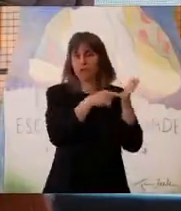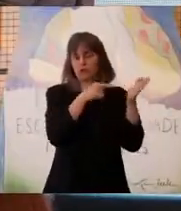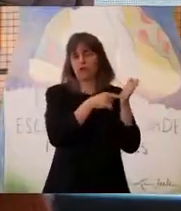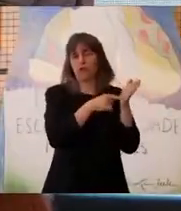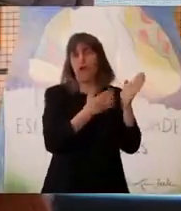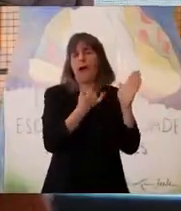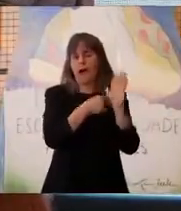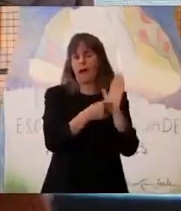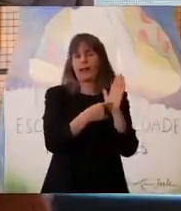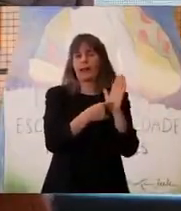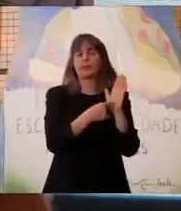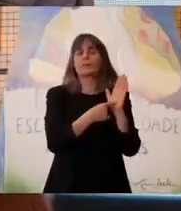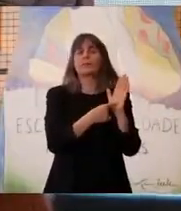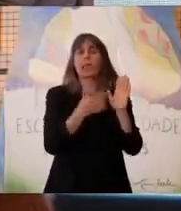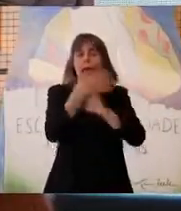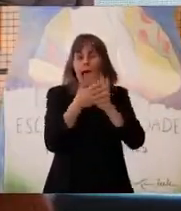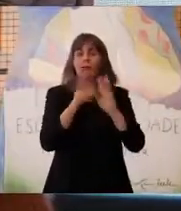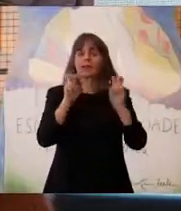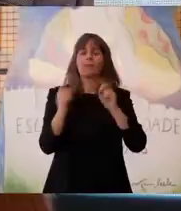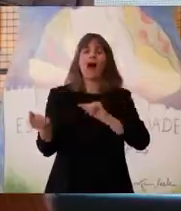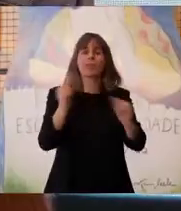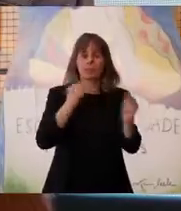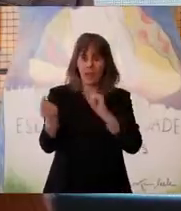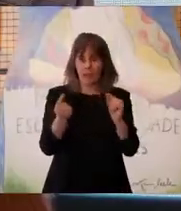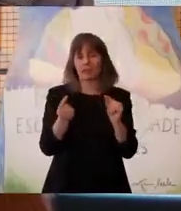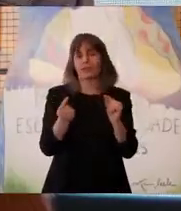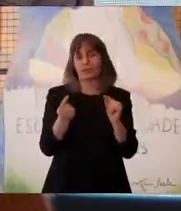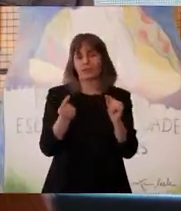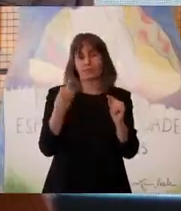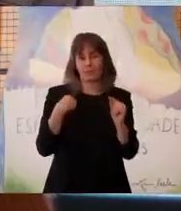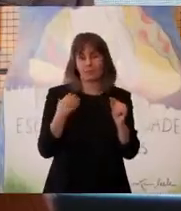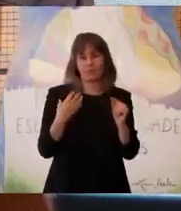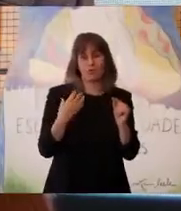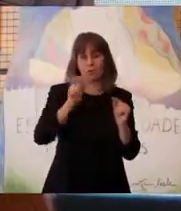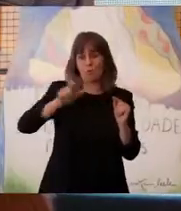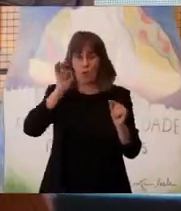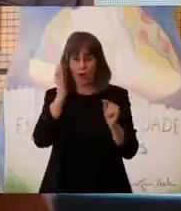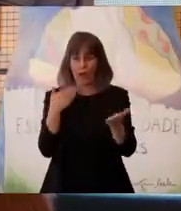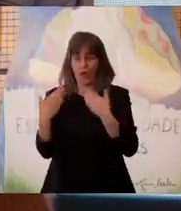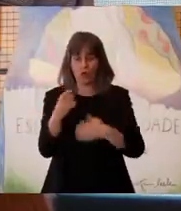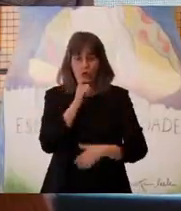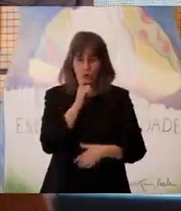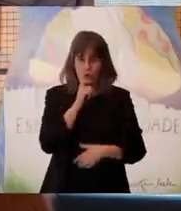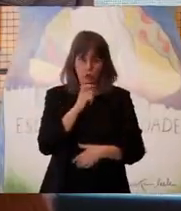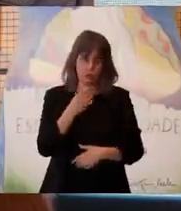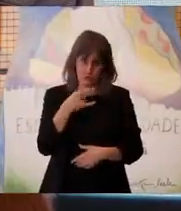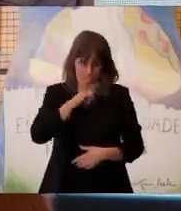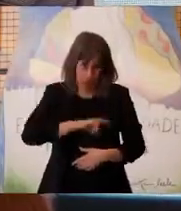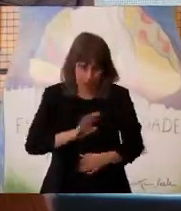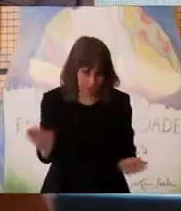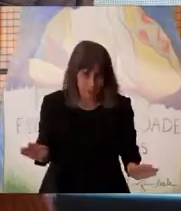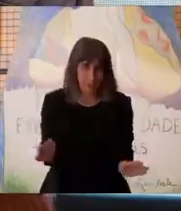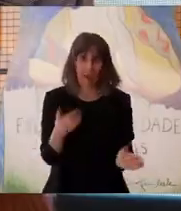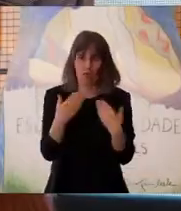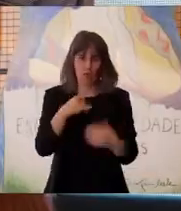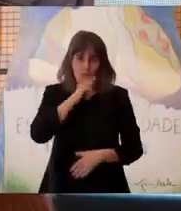epílogo de Susan fallouddie donde habla de los debates y de cómo se llevaban entre ellas y claro un poco sorprendente pues muy mal y se